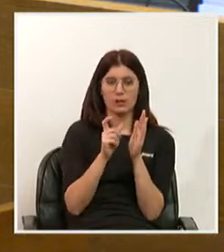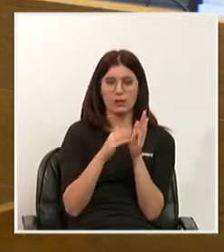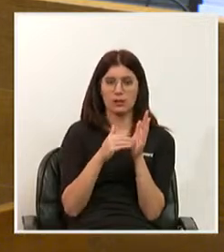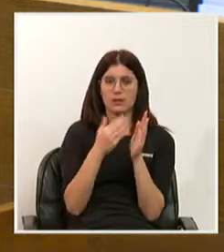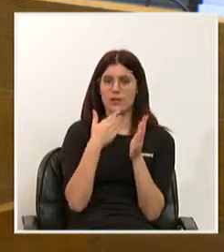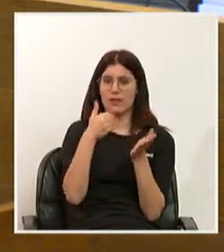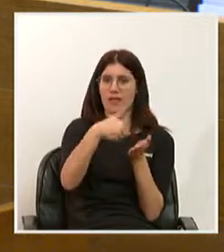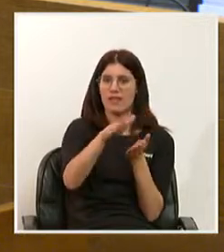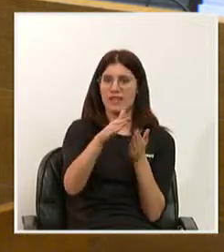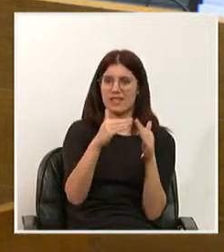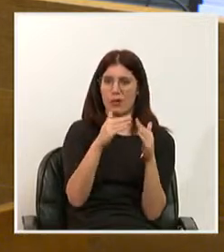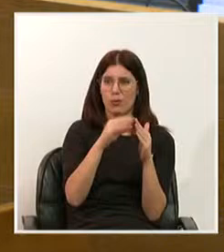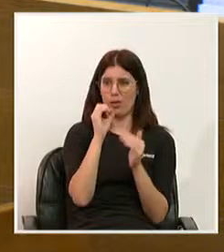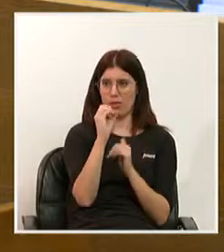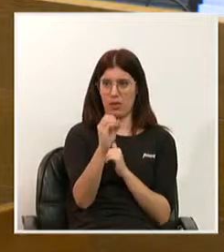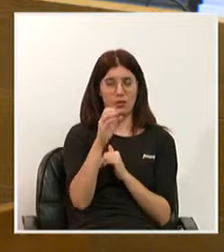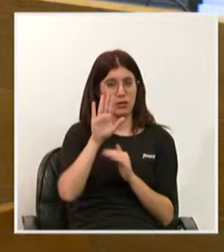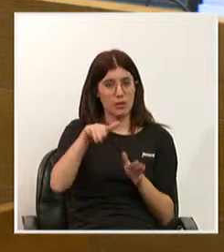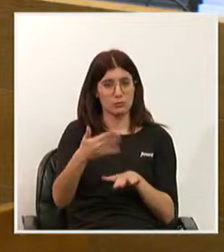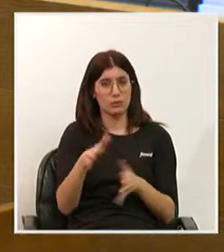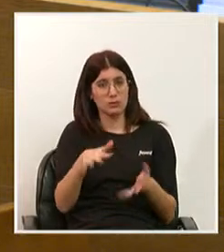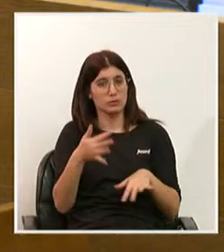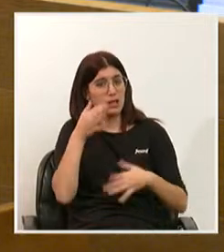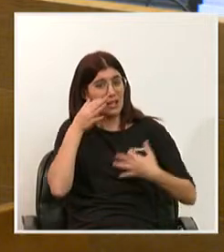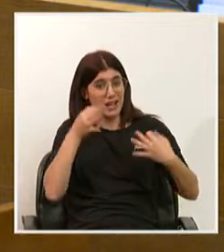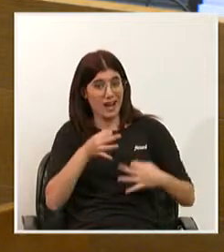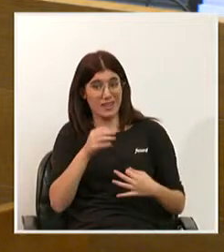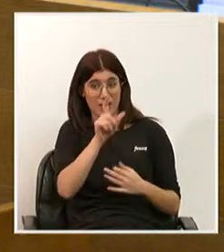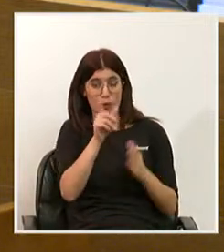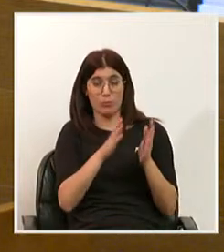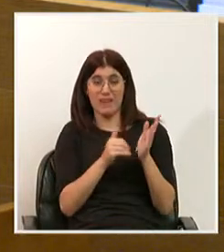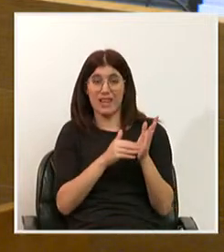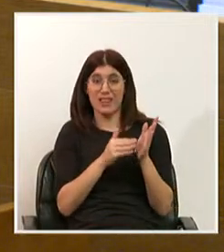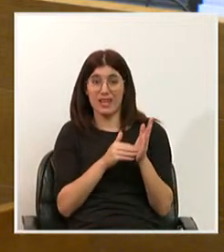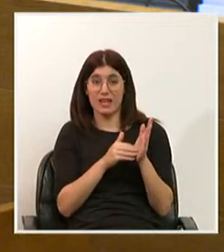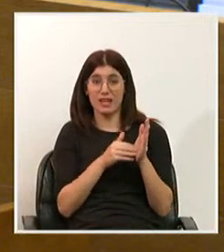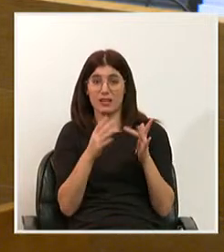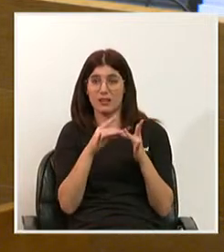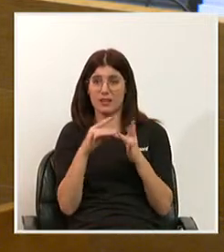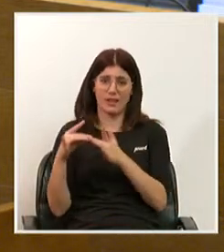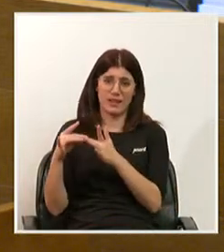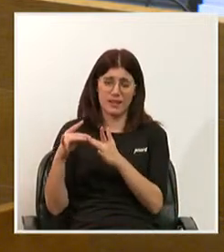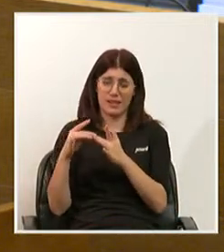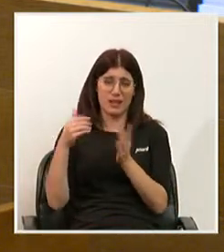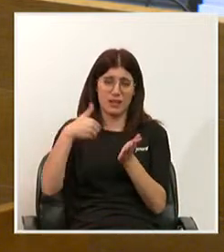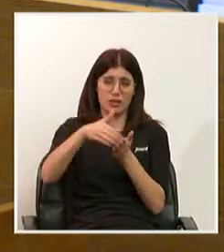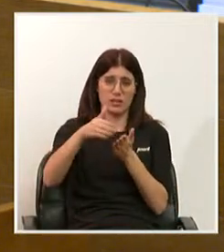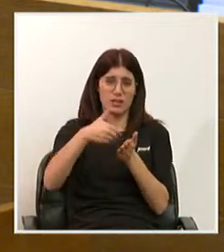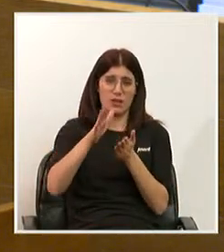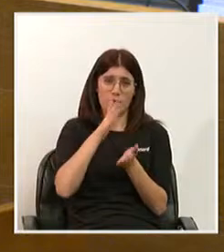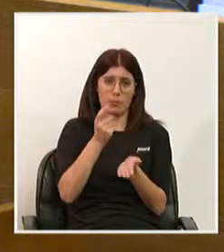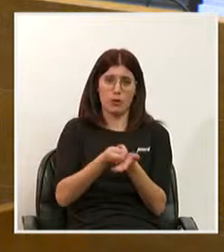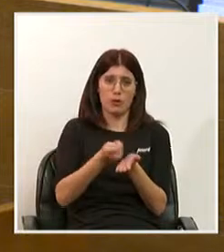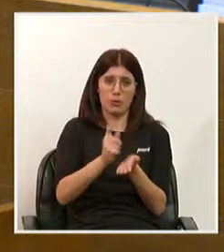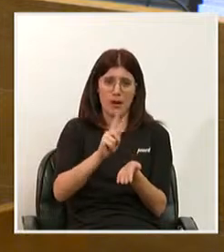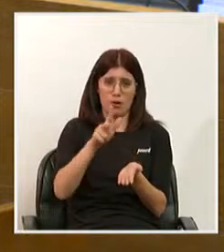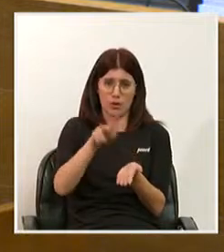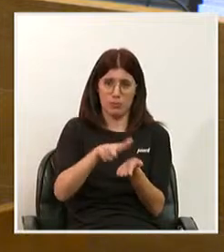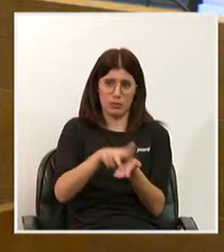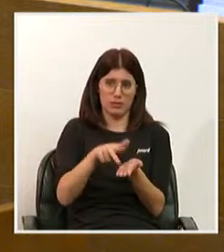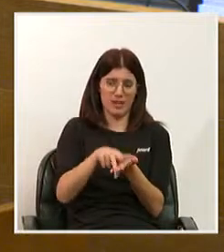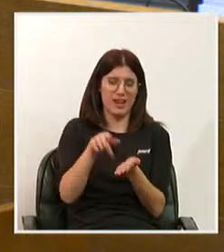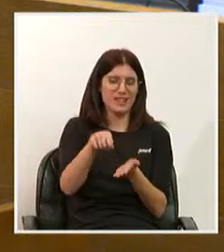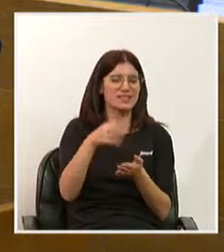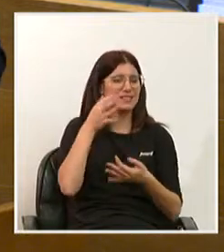desao Cuál es la realidad que sufren los valencianos la comunidad valenciana lidera el alza de los deshaucios por impagos de hipoteca Esta es la